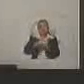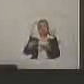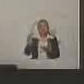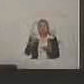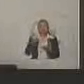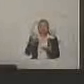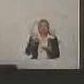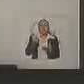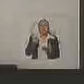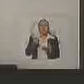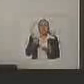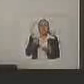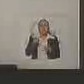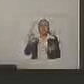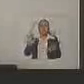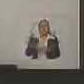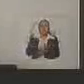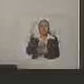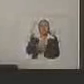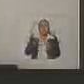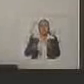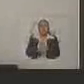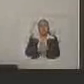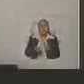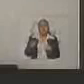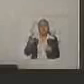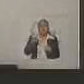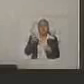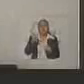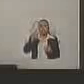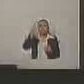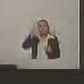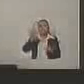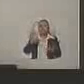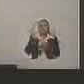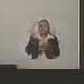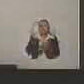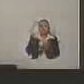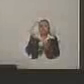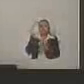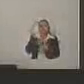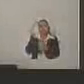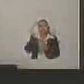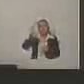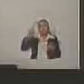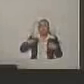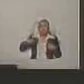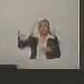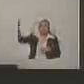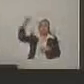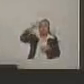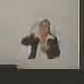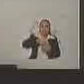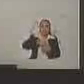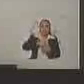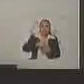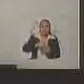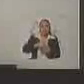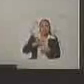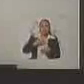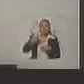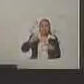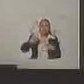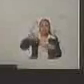tenemos que generar alternancia. Tenemos que generar la posibilidad de que otros que vienen